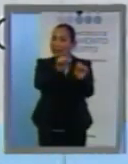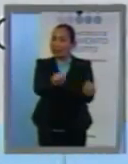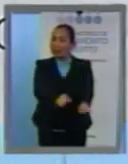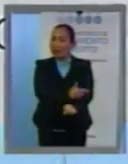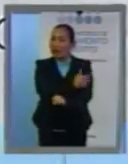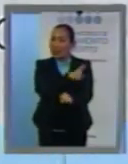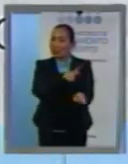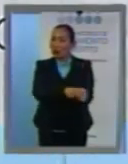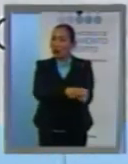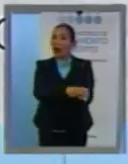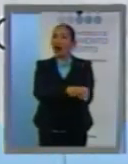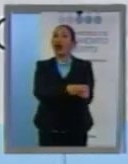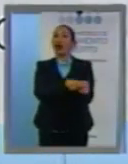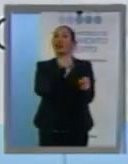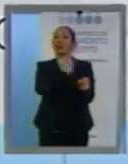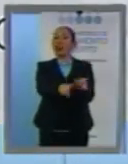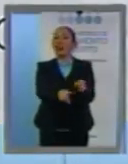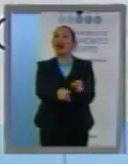Nacional